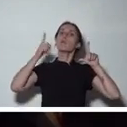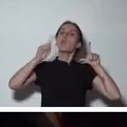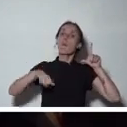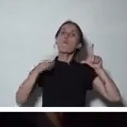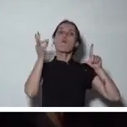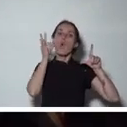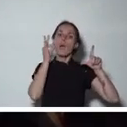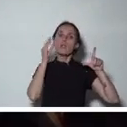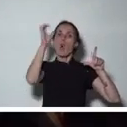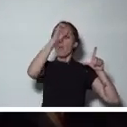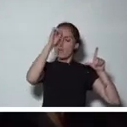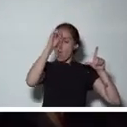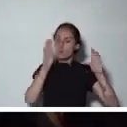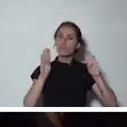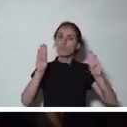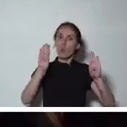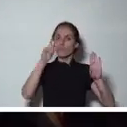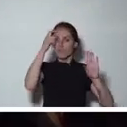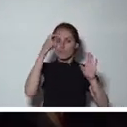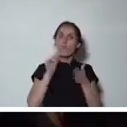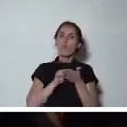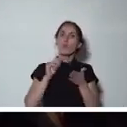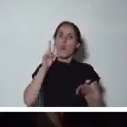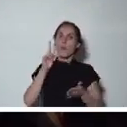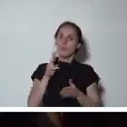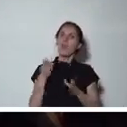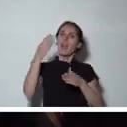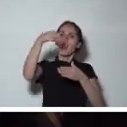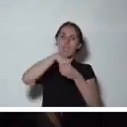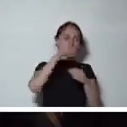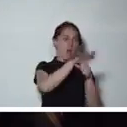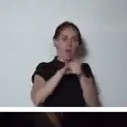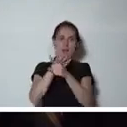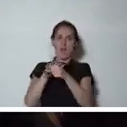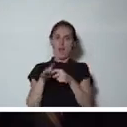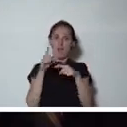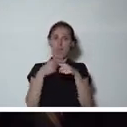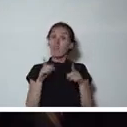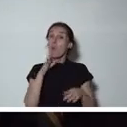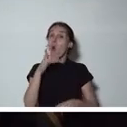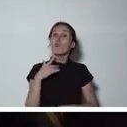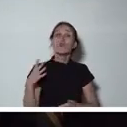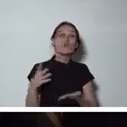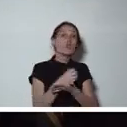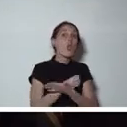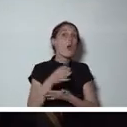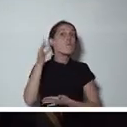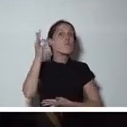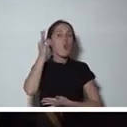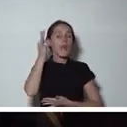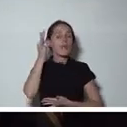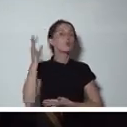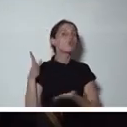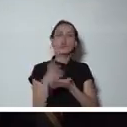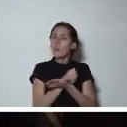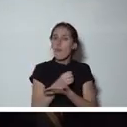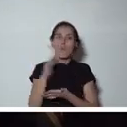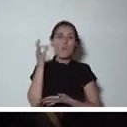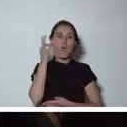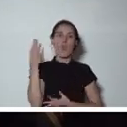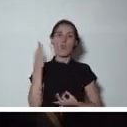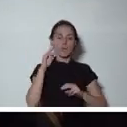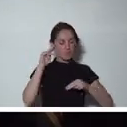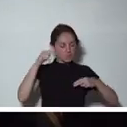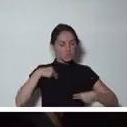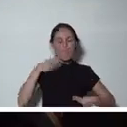necesarias para que las mujeres puedan pensar todas las mujeres todas las mujeres puedan pensar en desarrollar sus proyectos de vida con